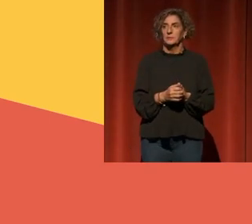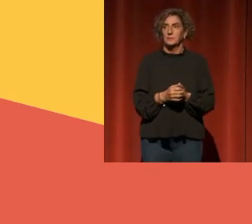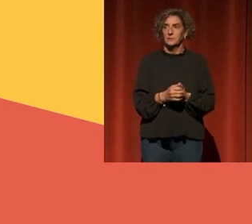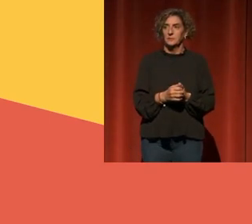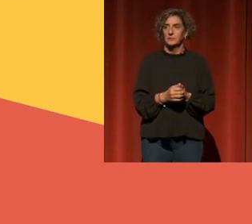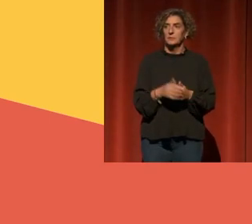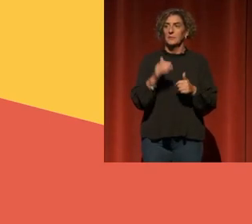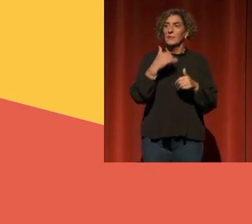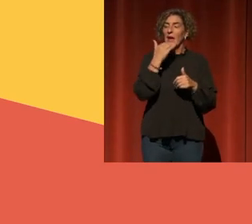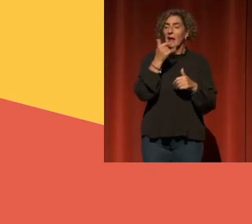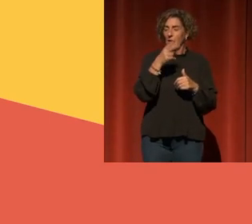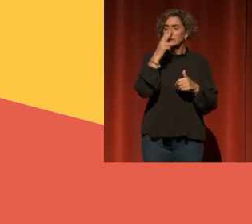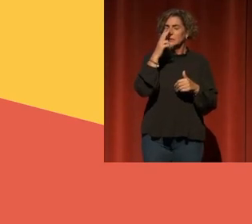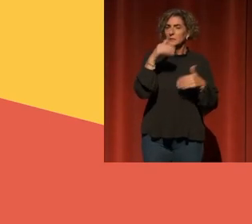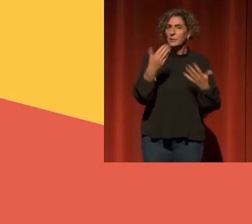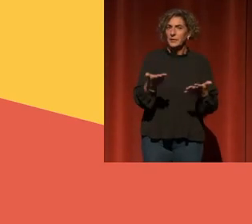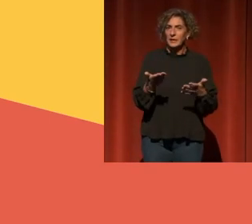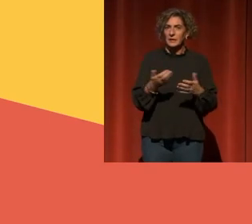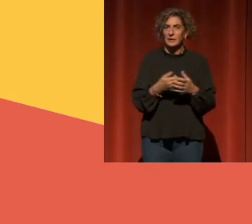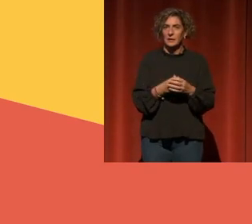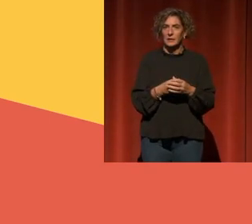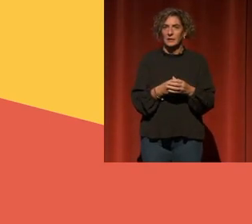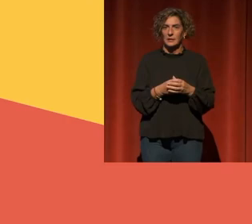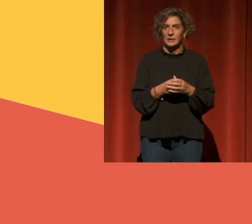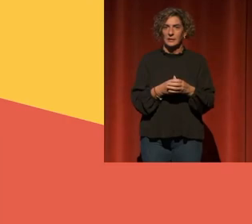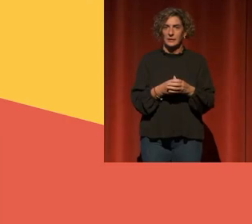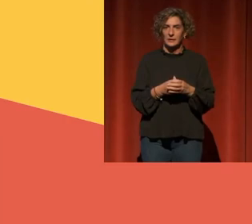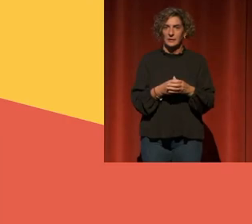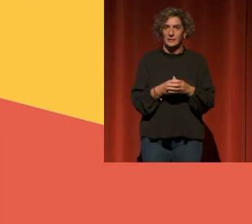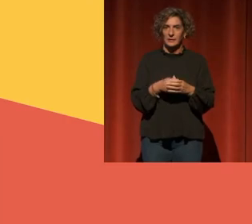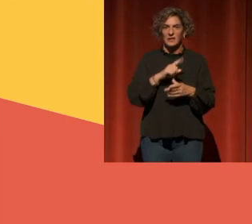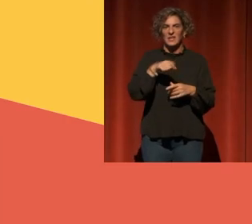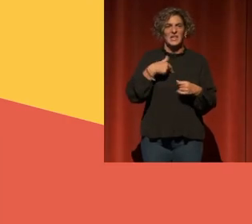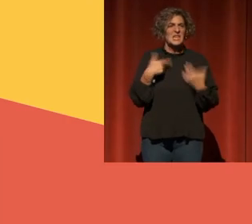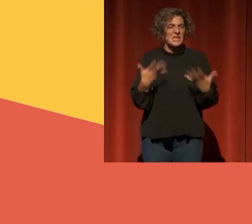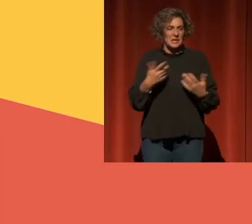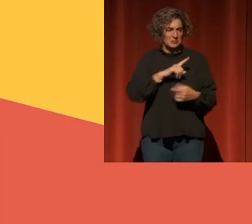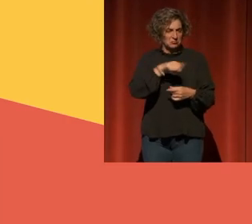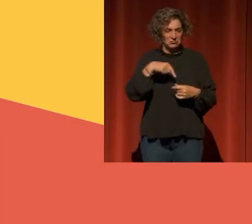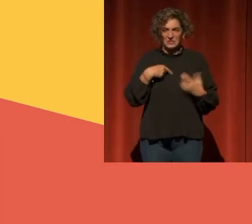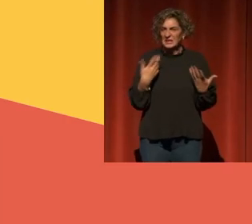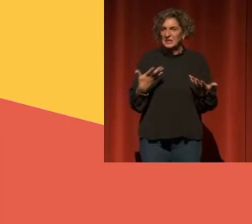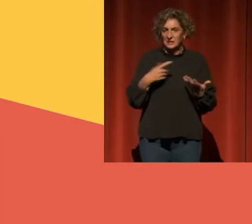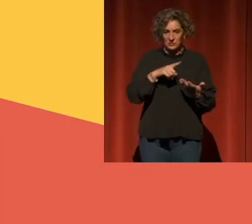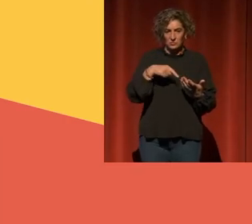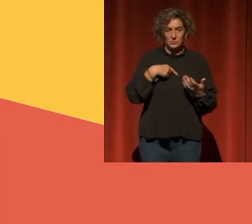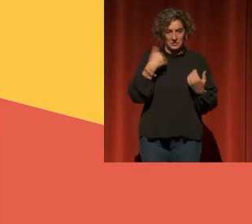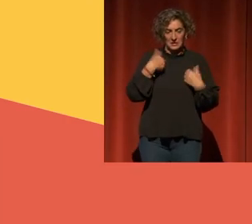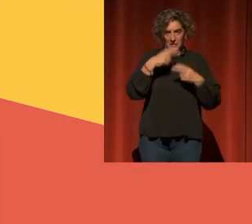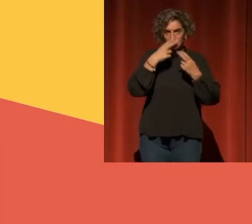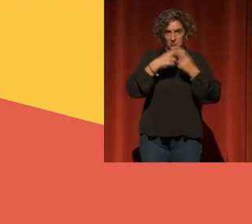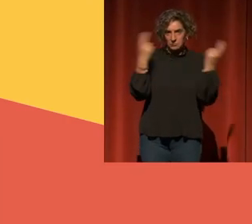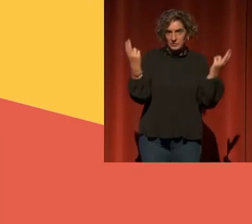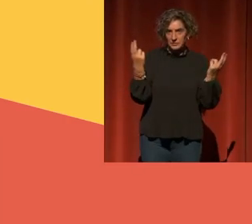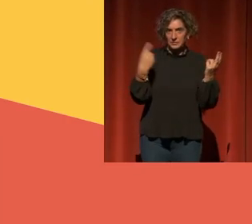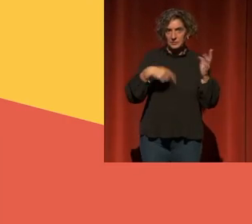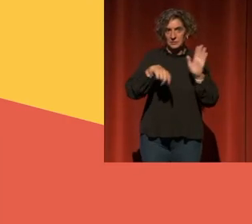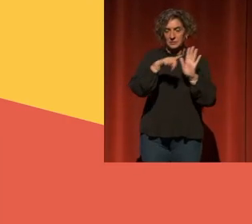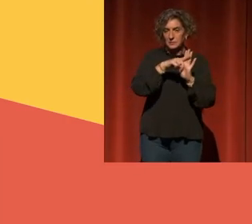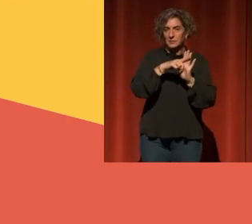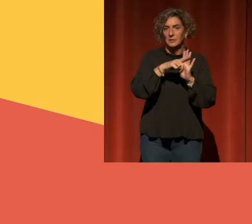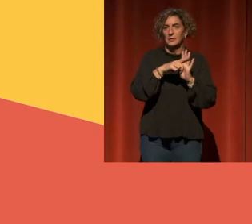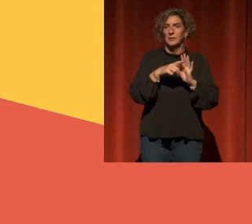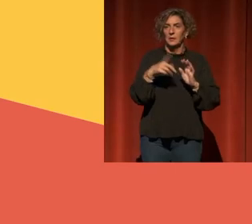interesante también es que también en en la sección de Quiénes somos Aparecen las bibliotecas faro que vamos a detenernos